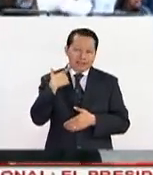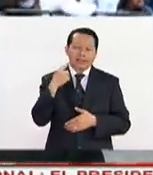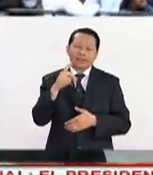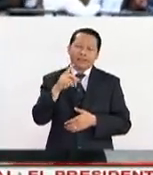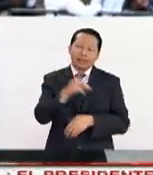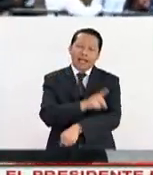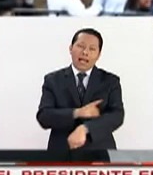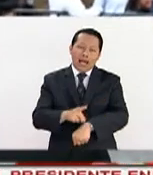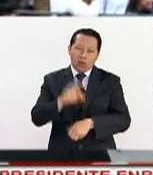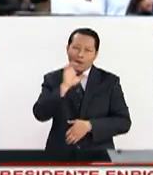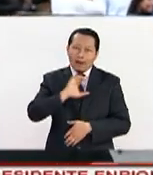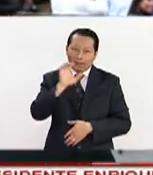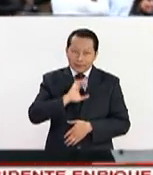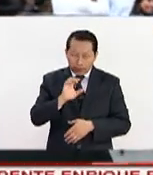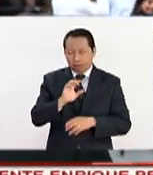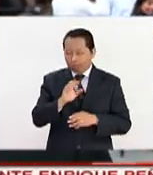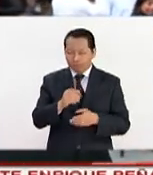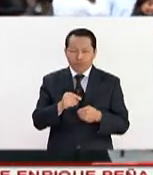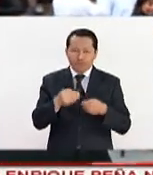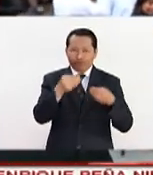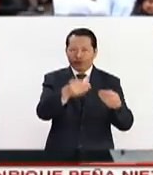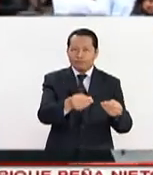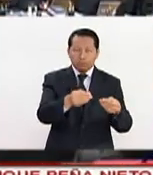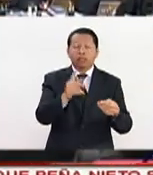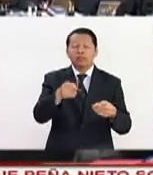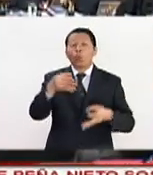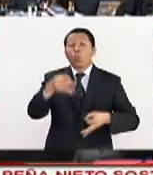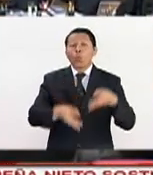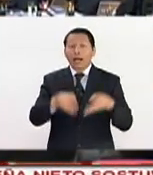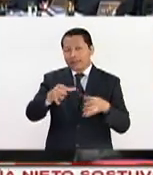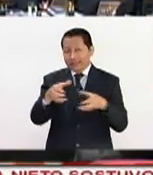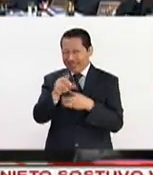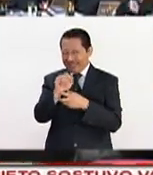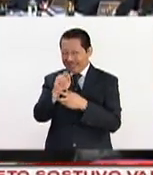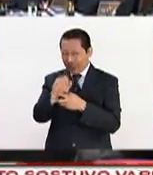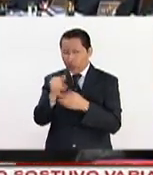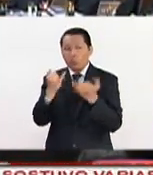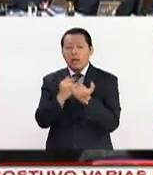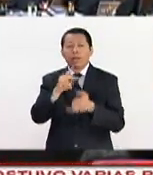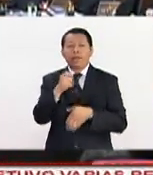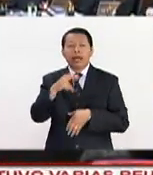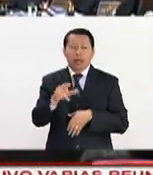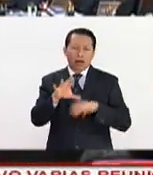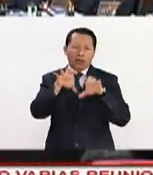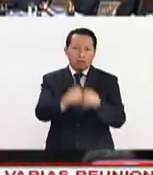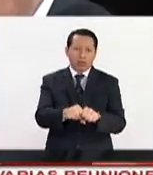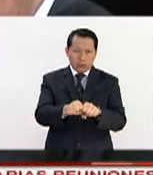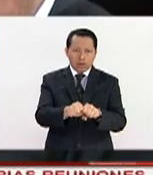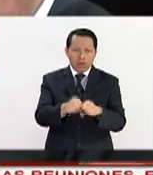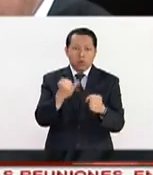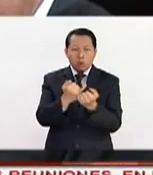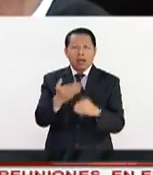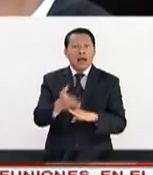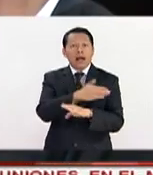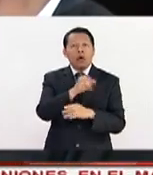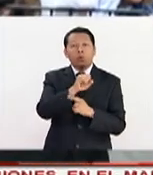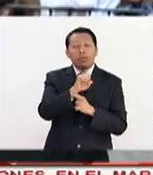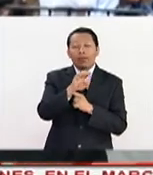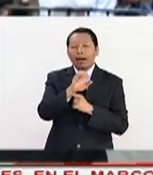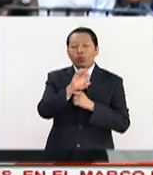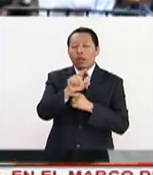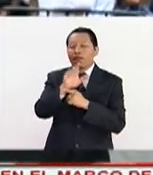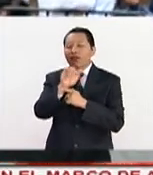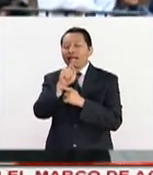destitución inmediata al cargo. Solicitó al juez de distrito y a la PGR realizar la detención de Moreno Rivera y de su antecesor José Manuel